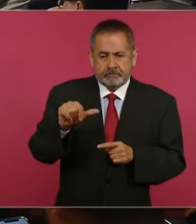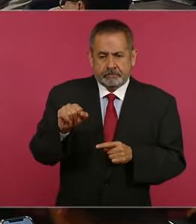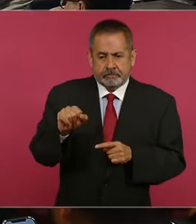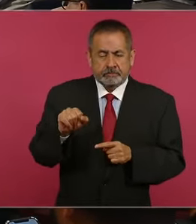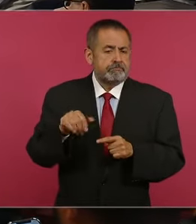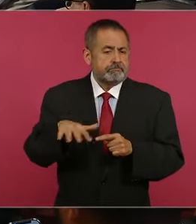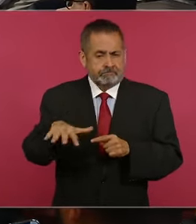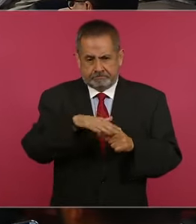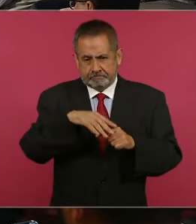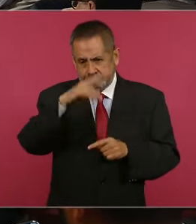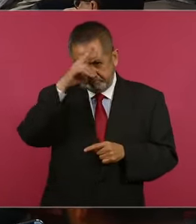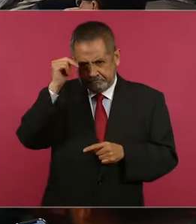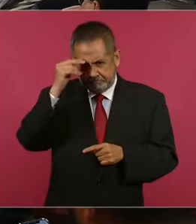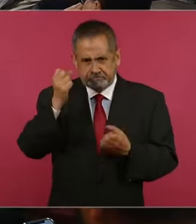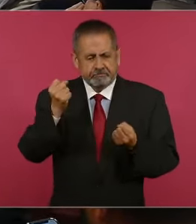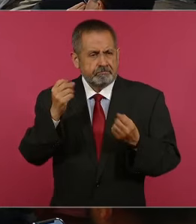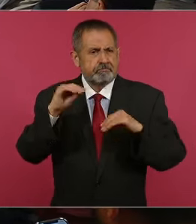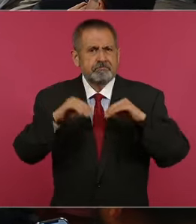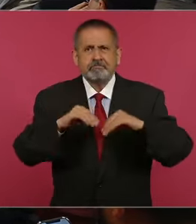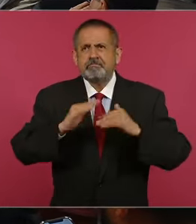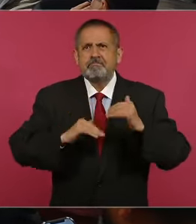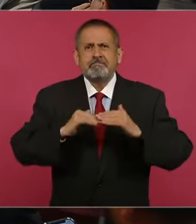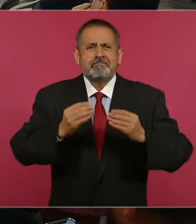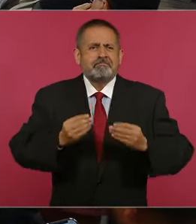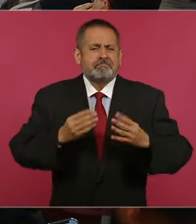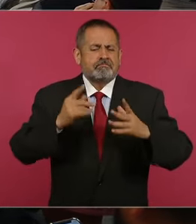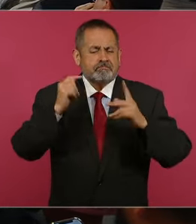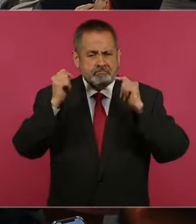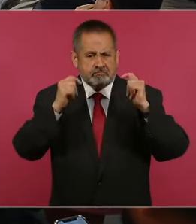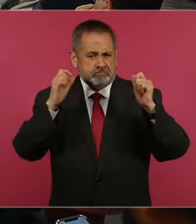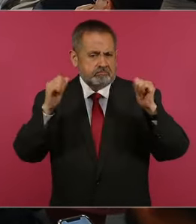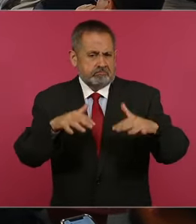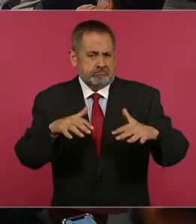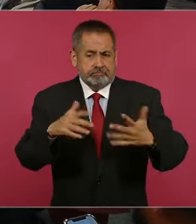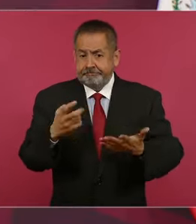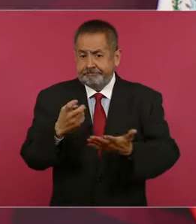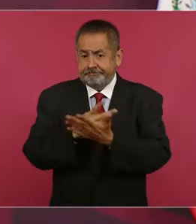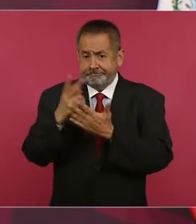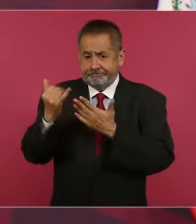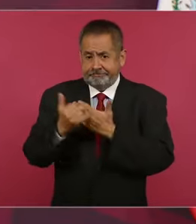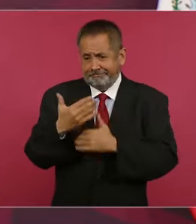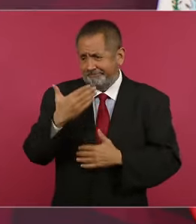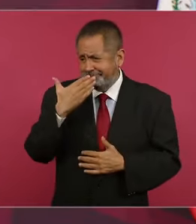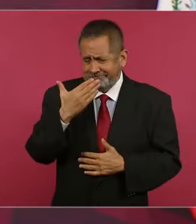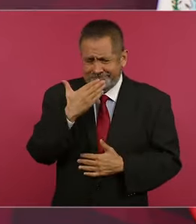Nayarit va a tener mucho desarrollo. Entonces, son de los proyectos